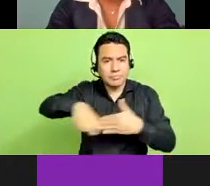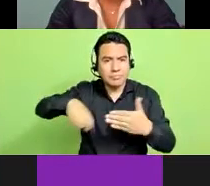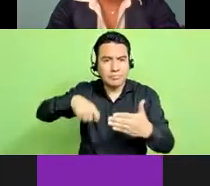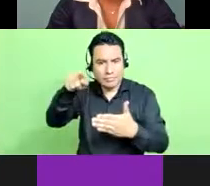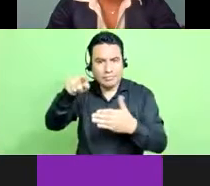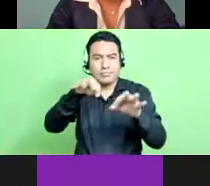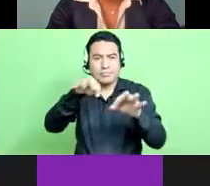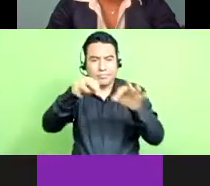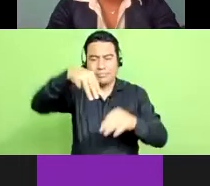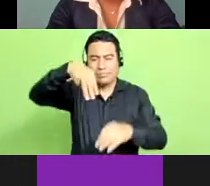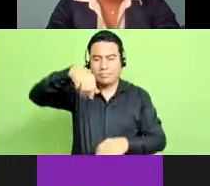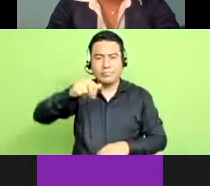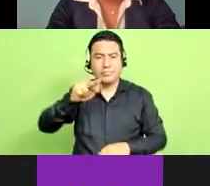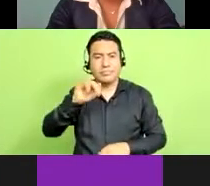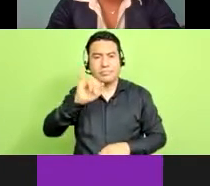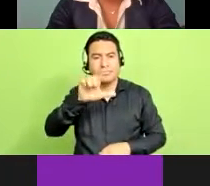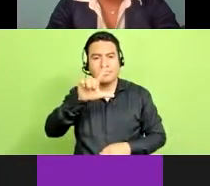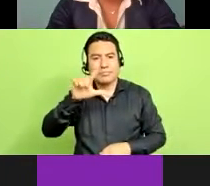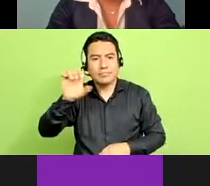gracias